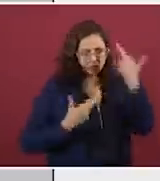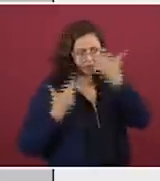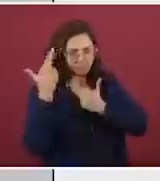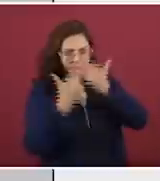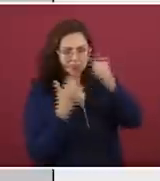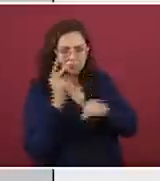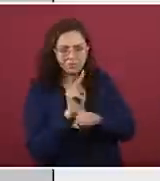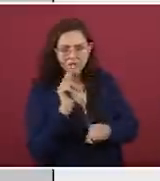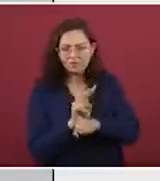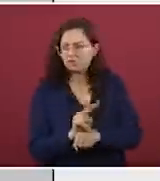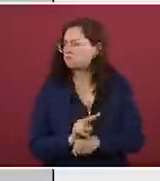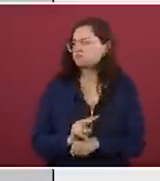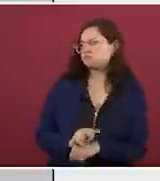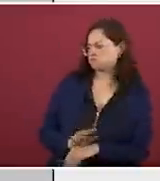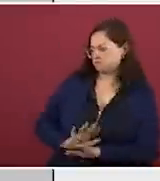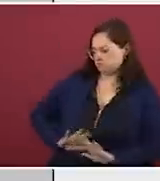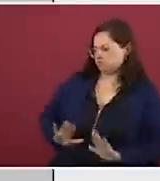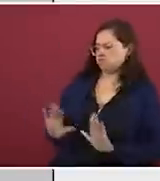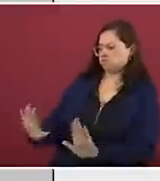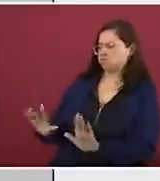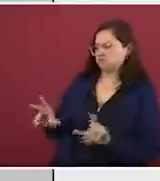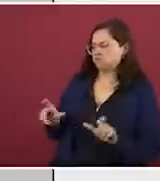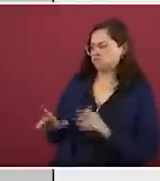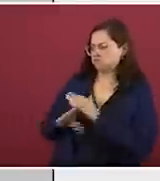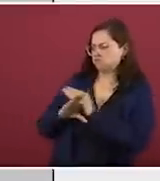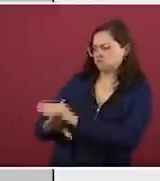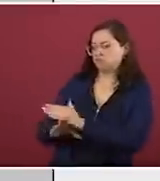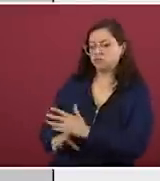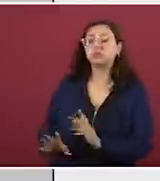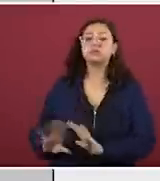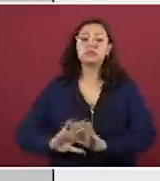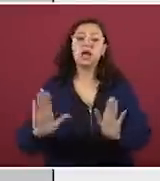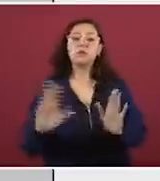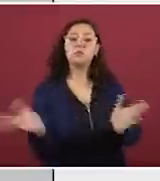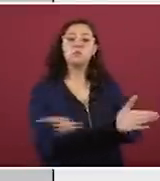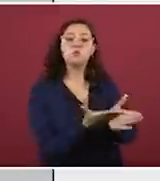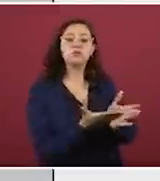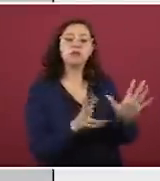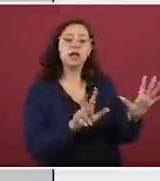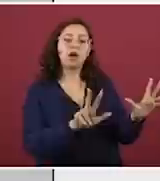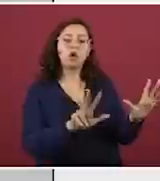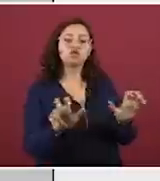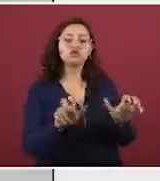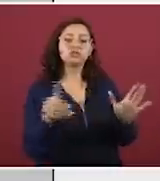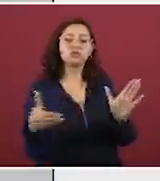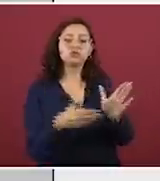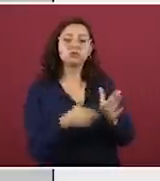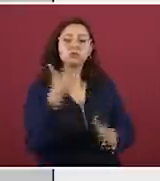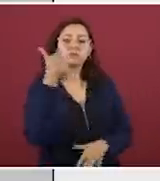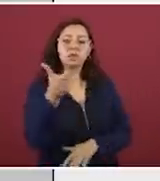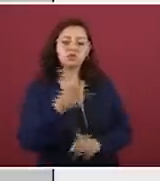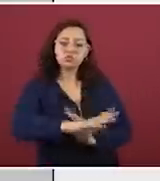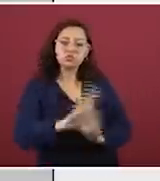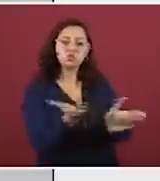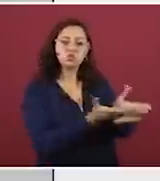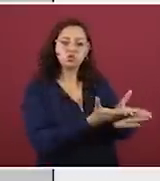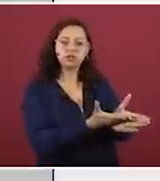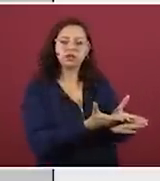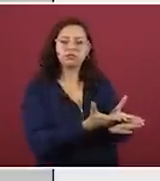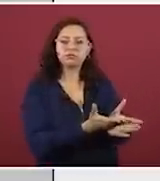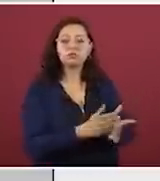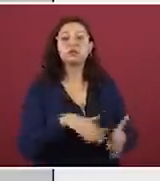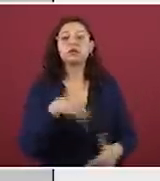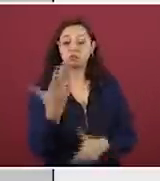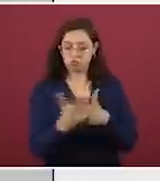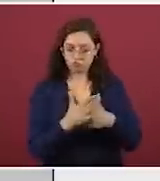entrada ya se hicieron acreedoras a una multa de 800,000 pesos, pero vamos a repetir el operativo en